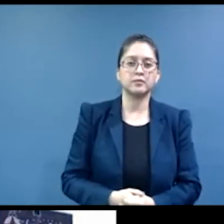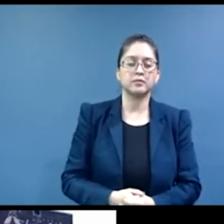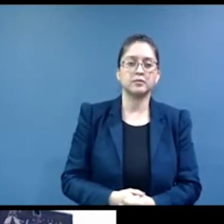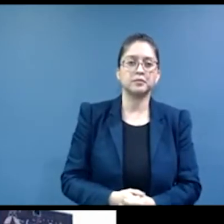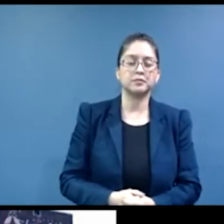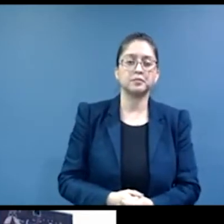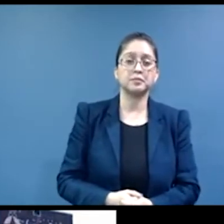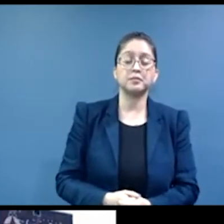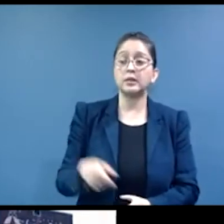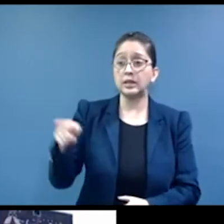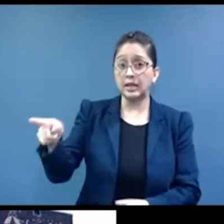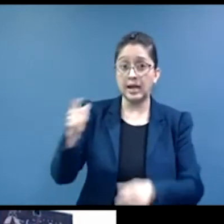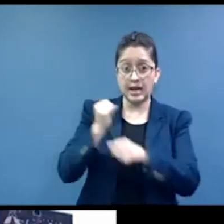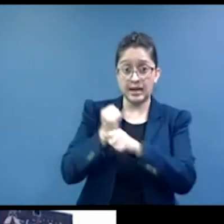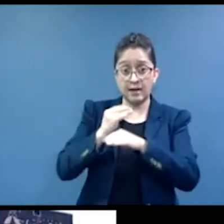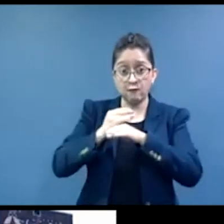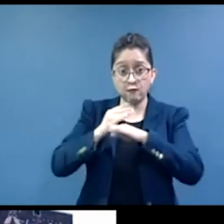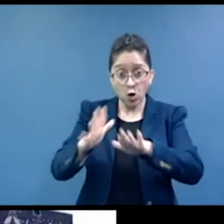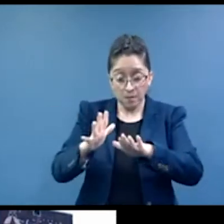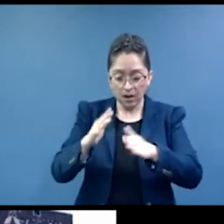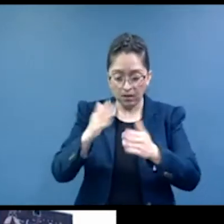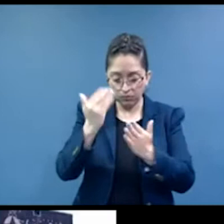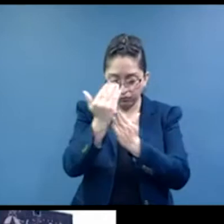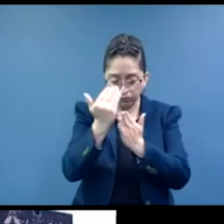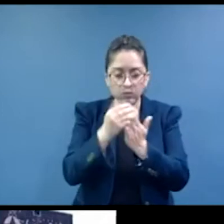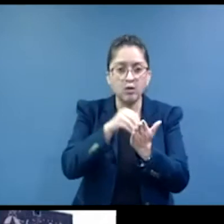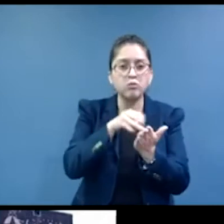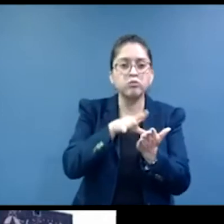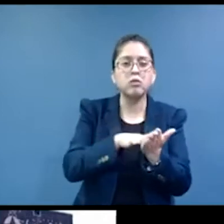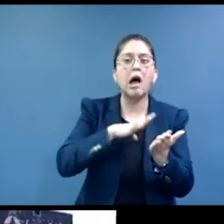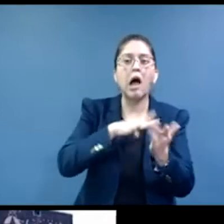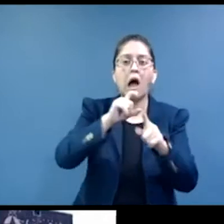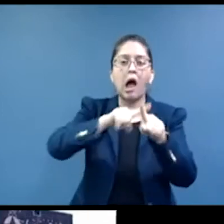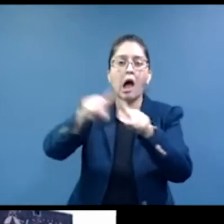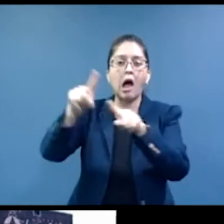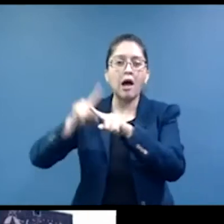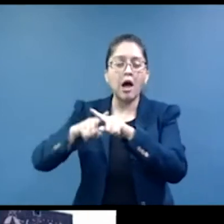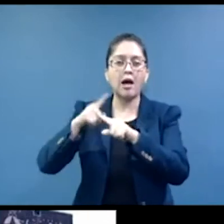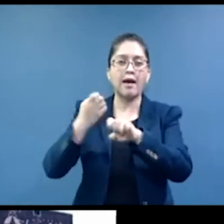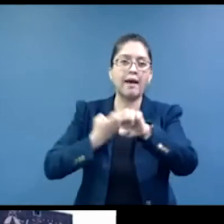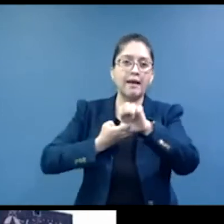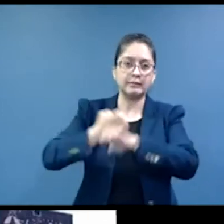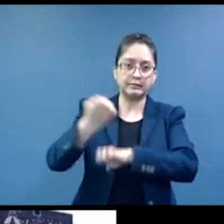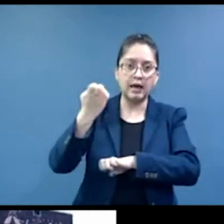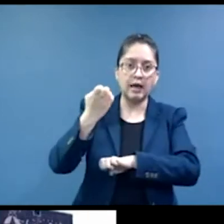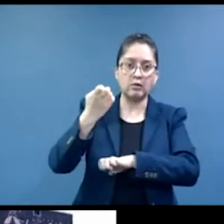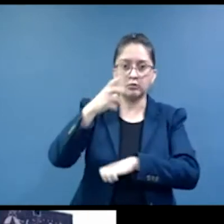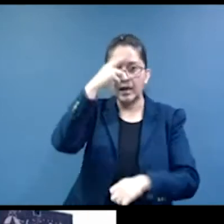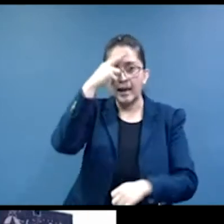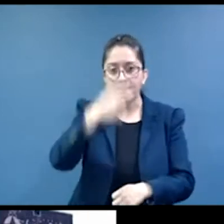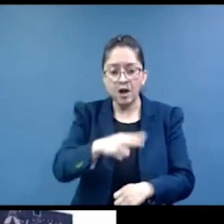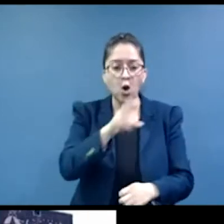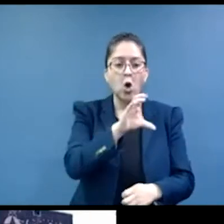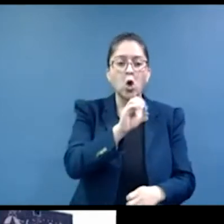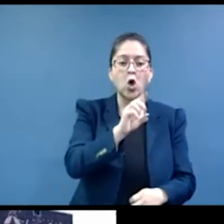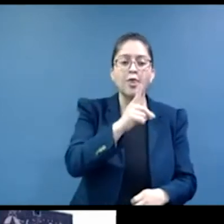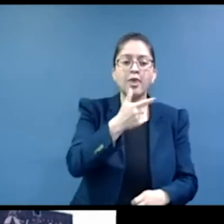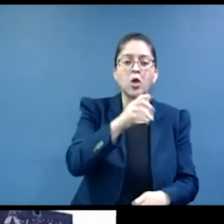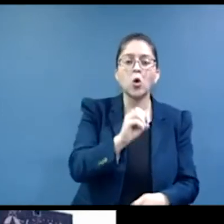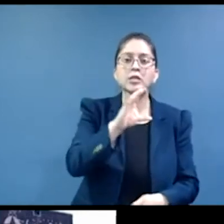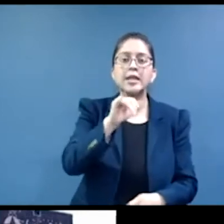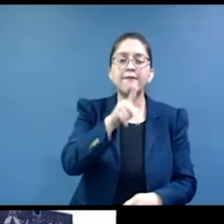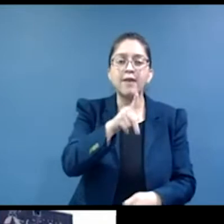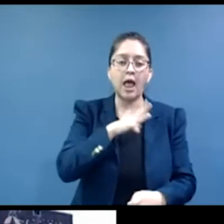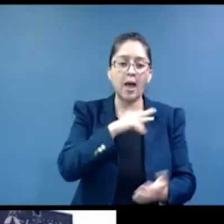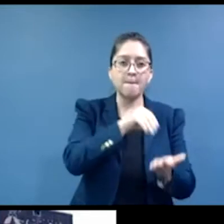algunas entidades federativas que han incluido disposiciones en sus códigos civiles y familiares, en algunas ocasiones